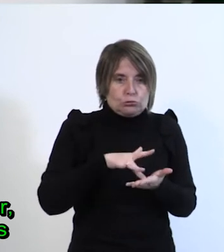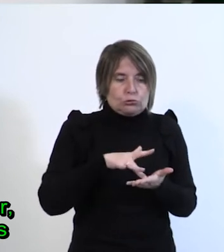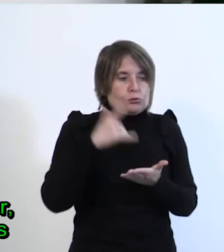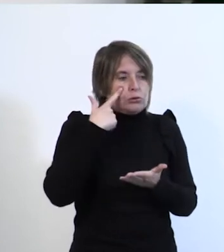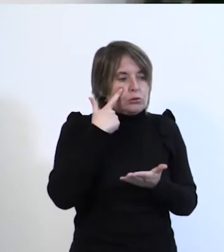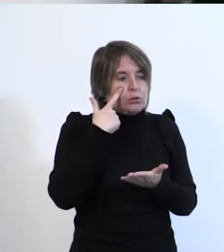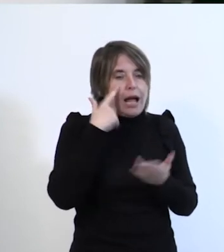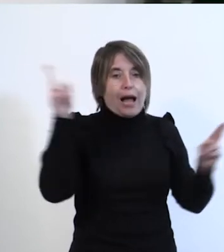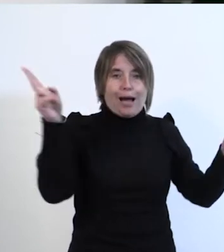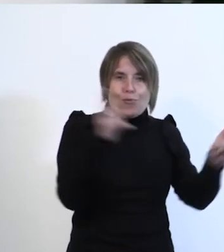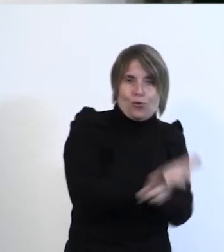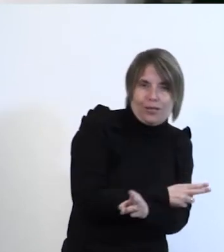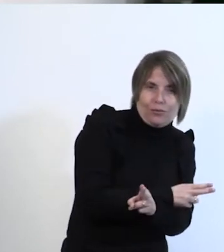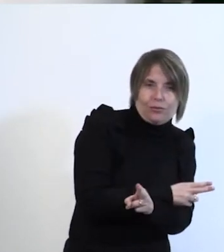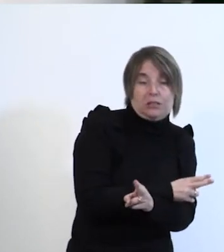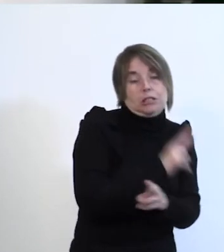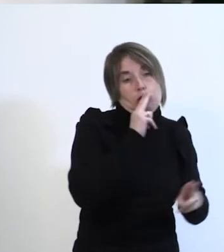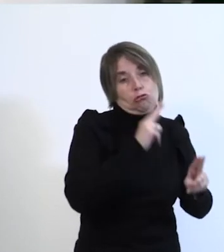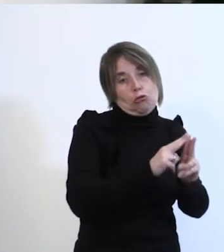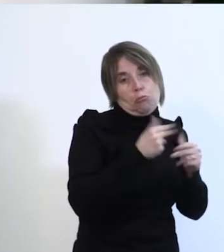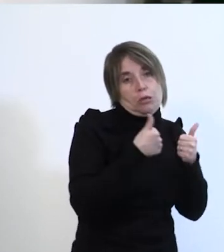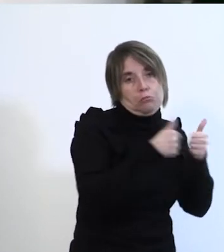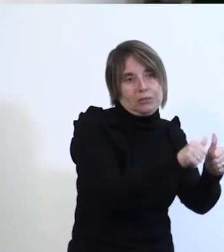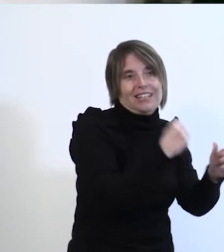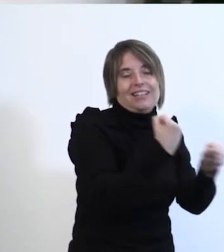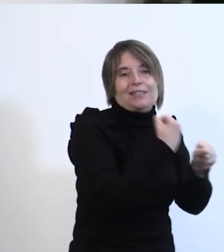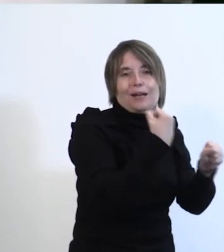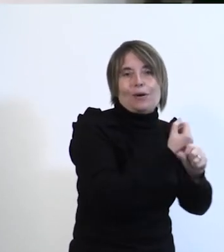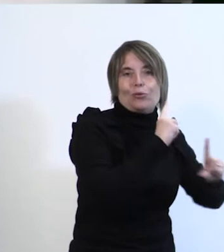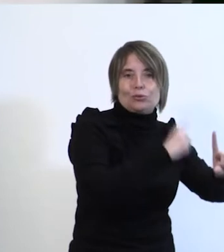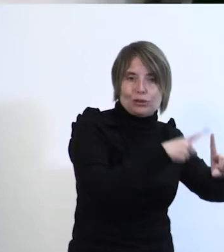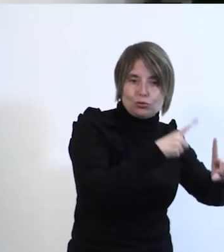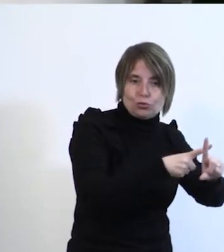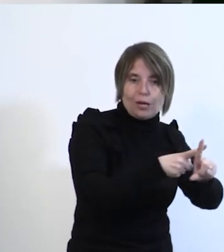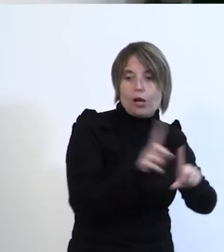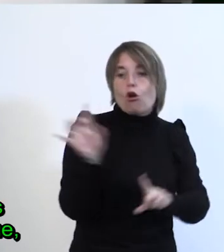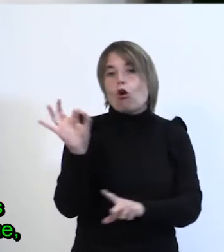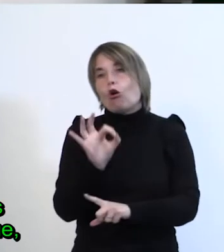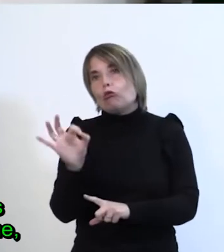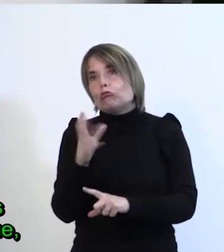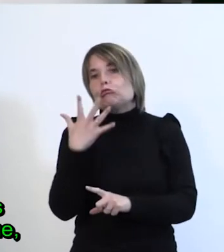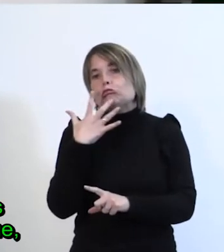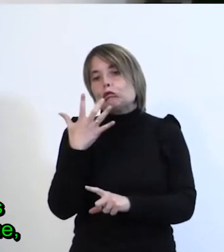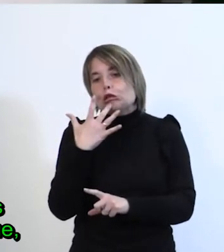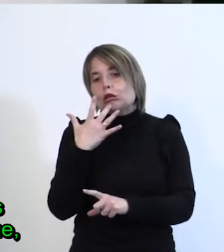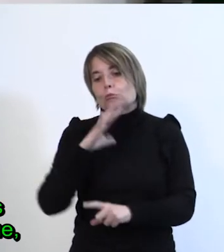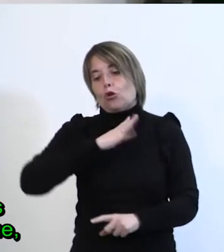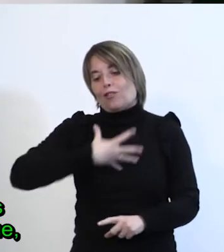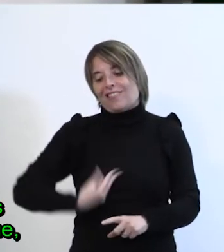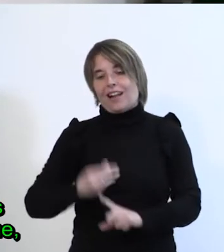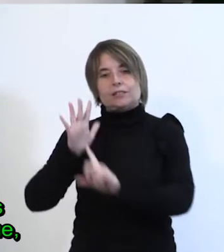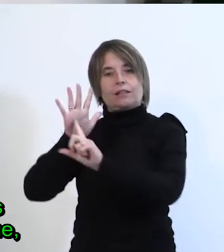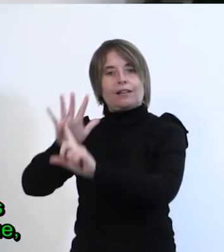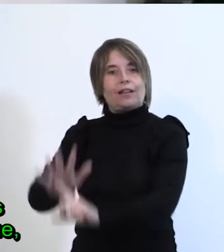en otros lados llaman abolicionistas en relación al trabajo sexual, ni las posturas